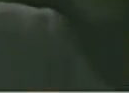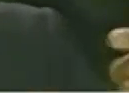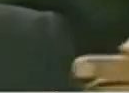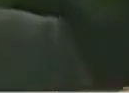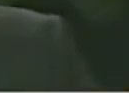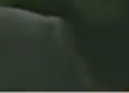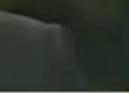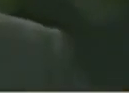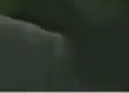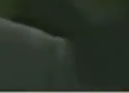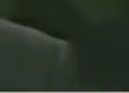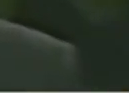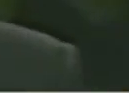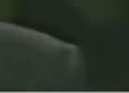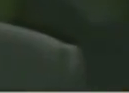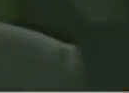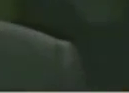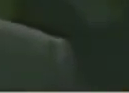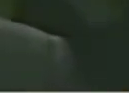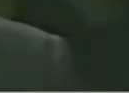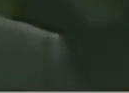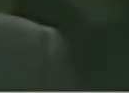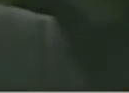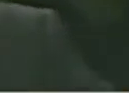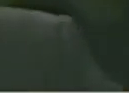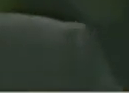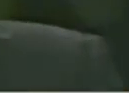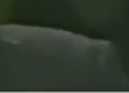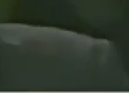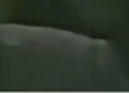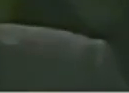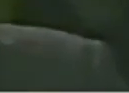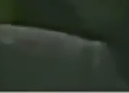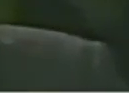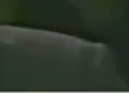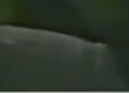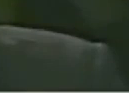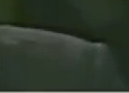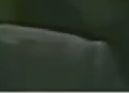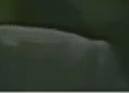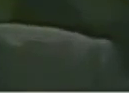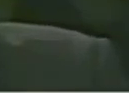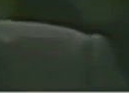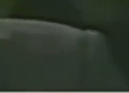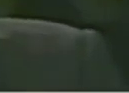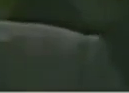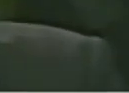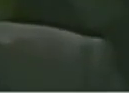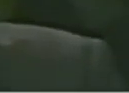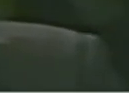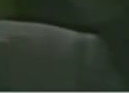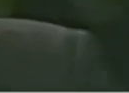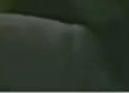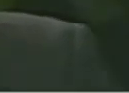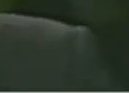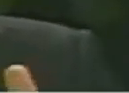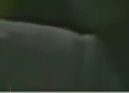en nuevos principios de solidaridad, de reciprocidad, de respeto a las